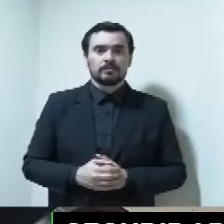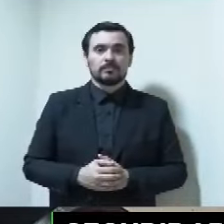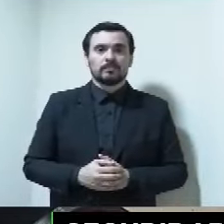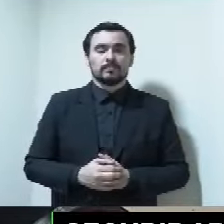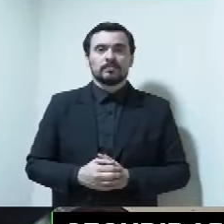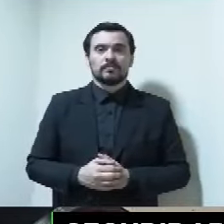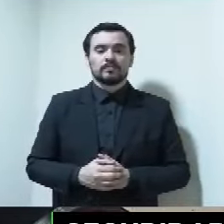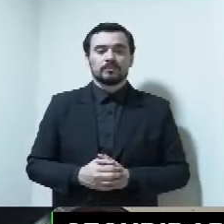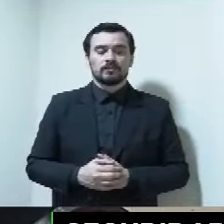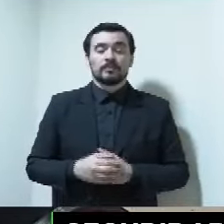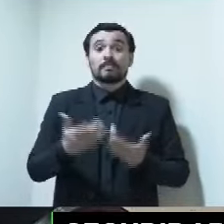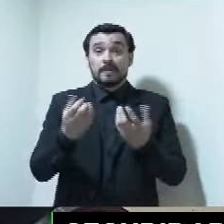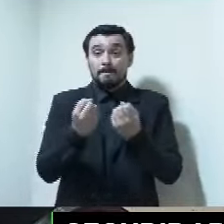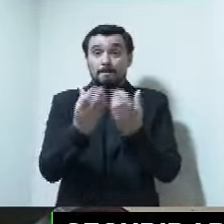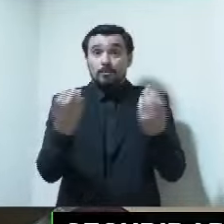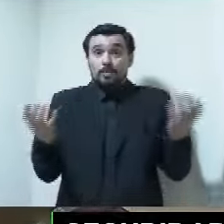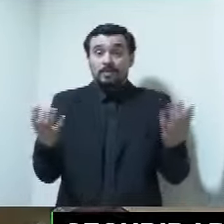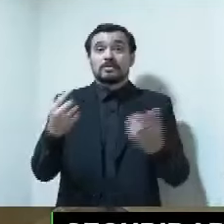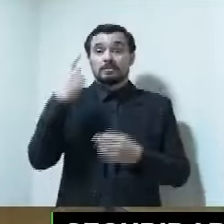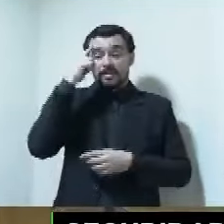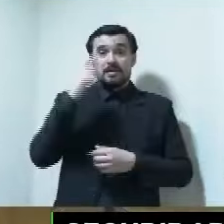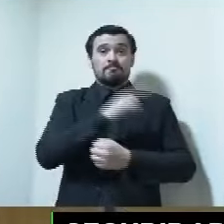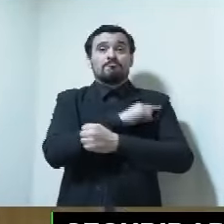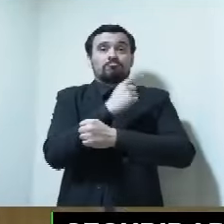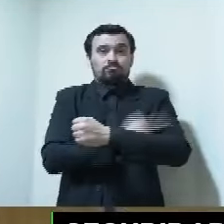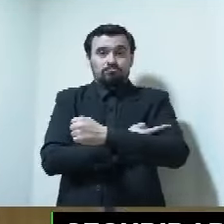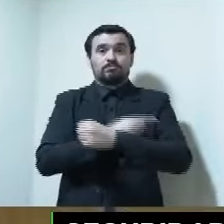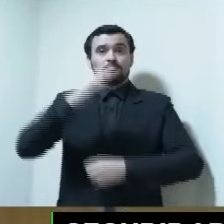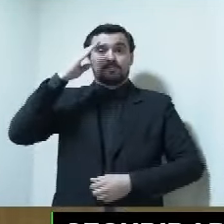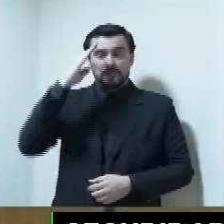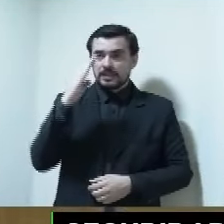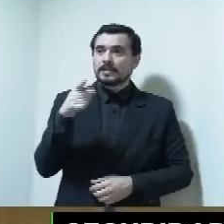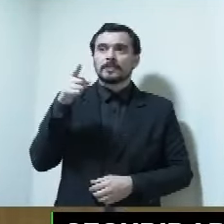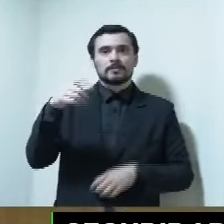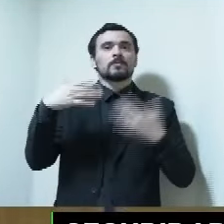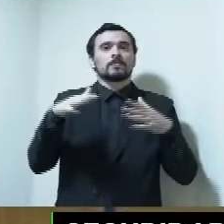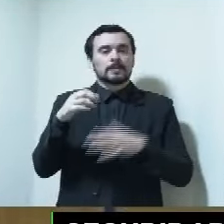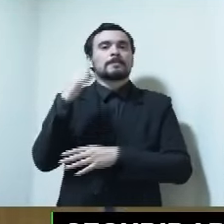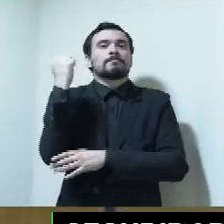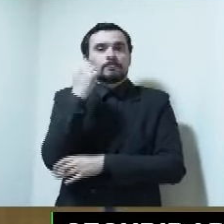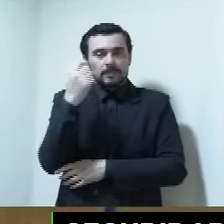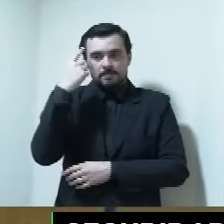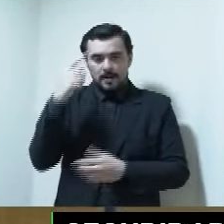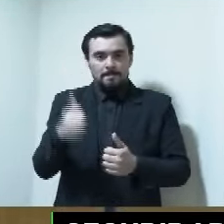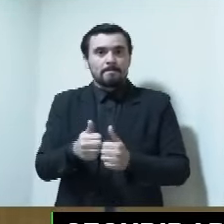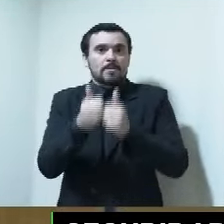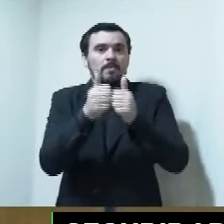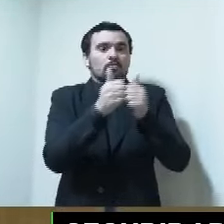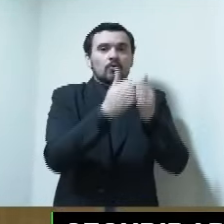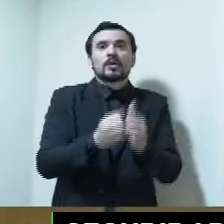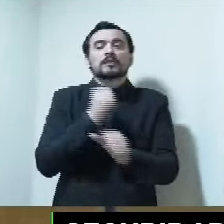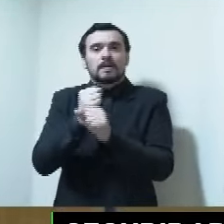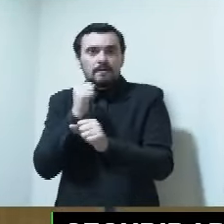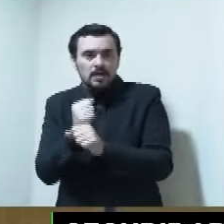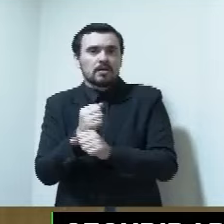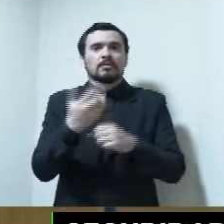La modernización constante de las fuerzas militares y de la Policía Nacional es de alta prioridad e incluye mejoras en las condiciones laborales y